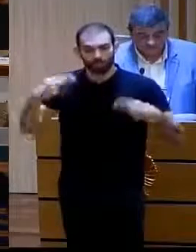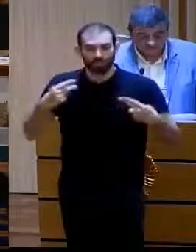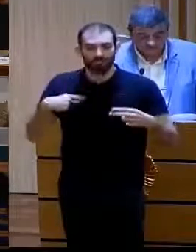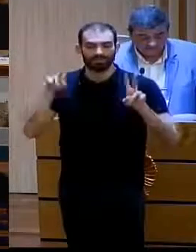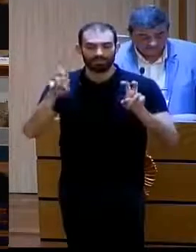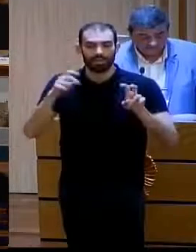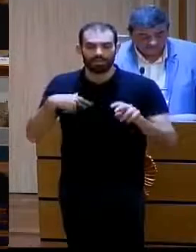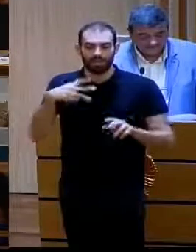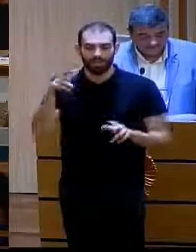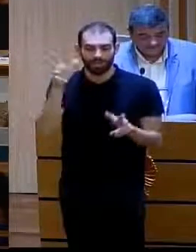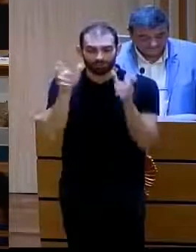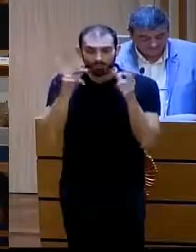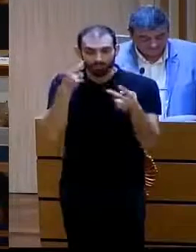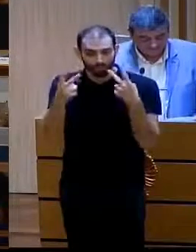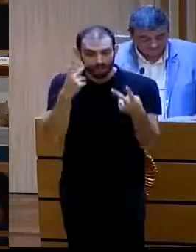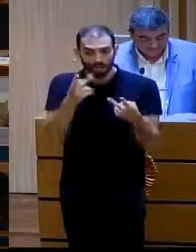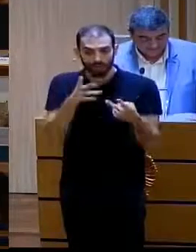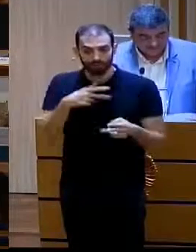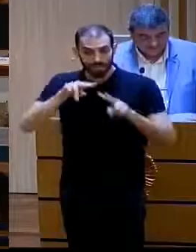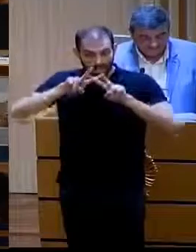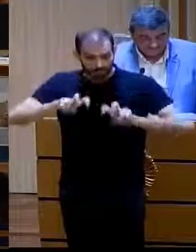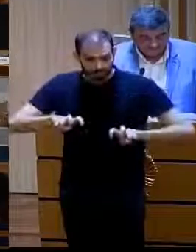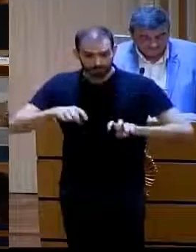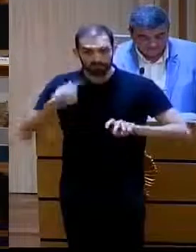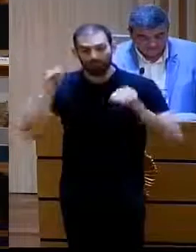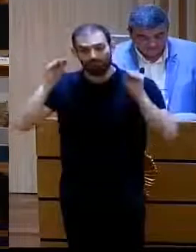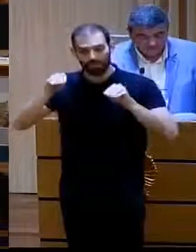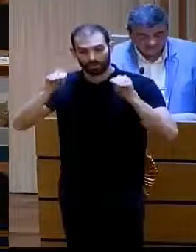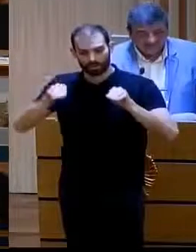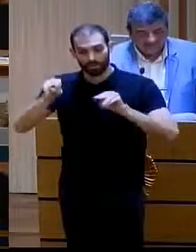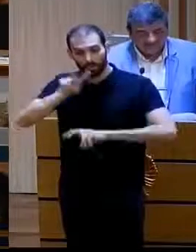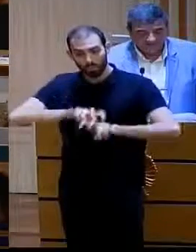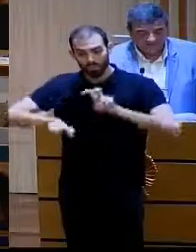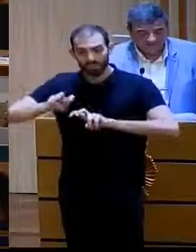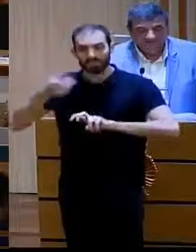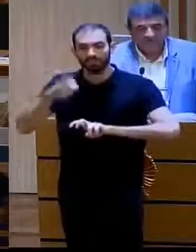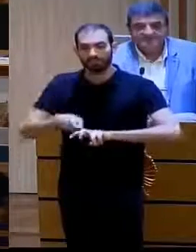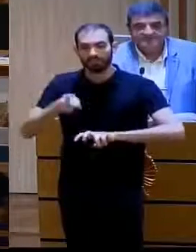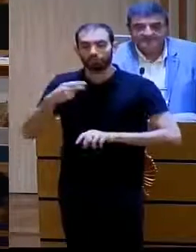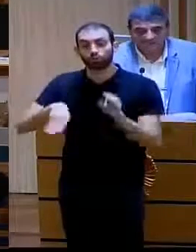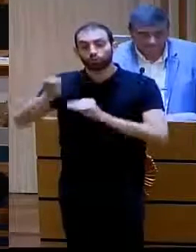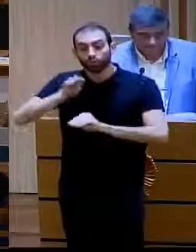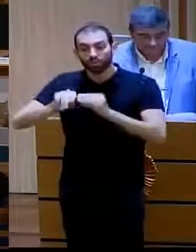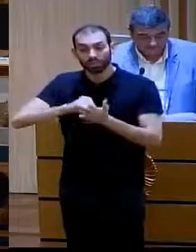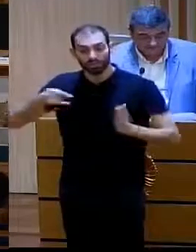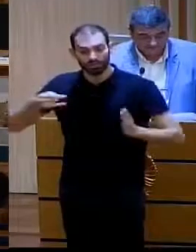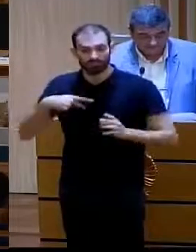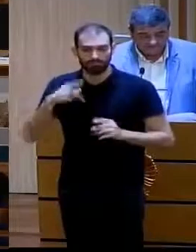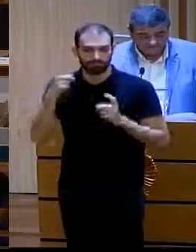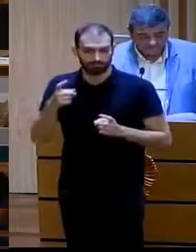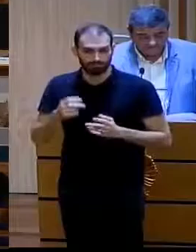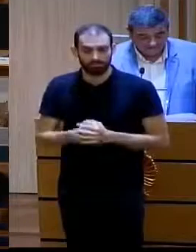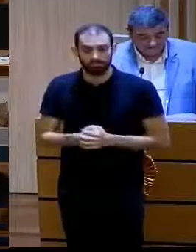la investigación, la formación, la búsqueda e implantación de soluciones tecnológicas y la generación de